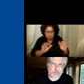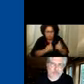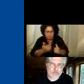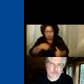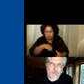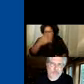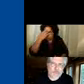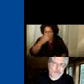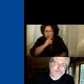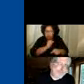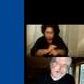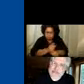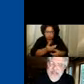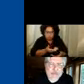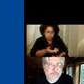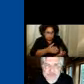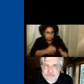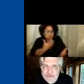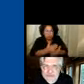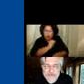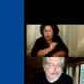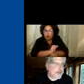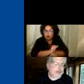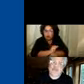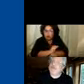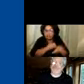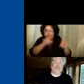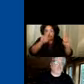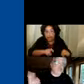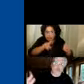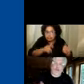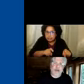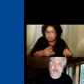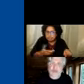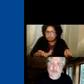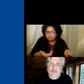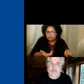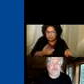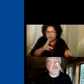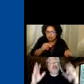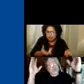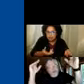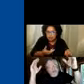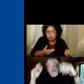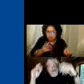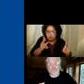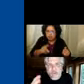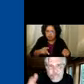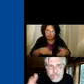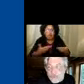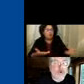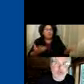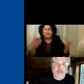recibir crédito por ello? Cómo es que sabemos que ellos son hábiles en lo que hacen? No va a ser por medio de